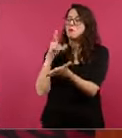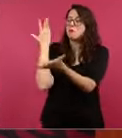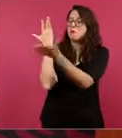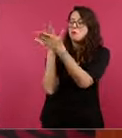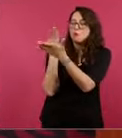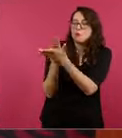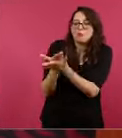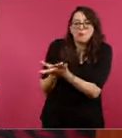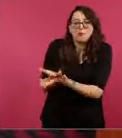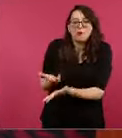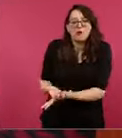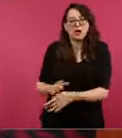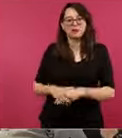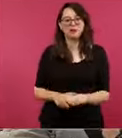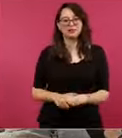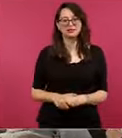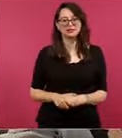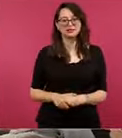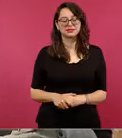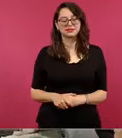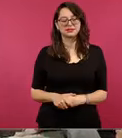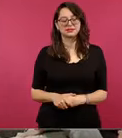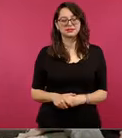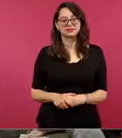enviar una iniciativa